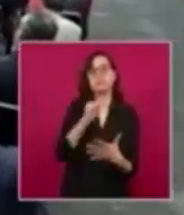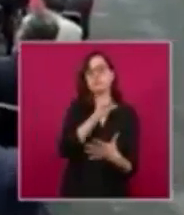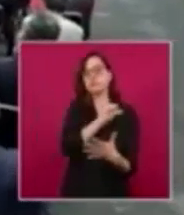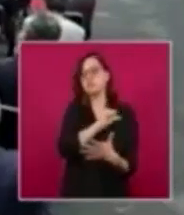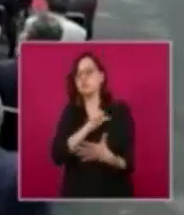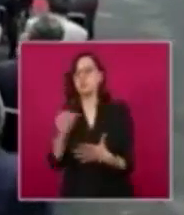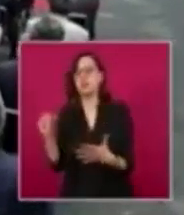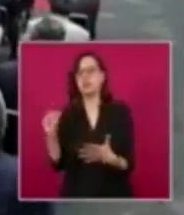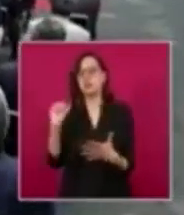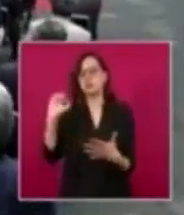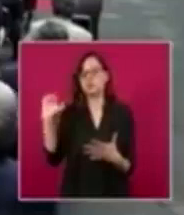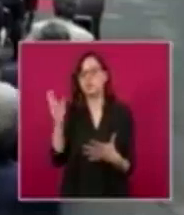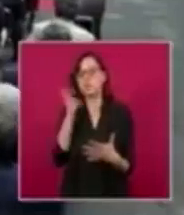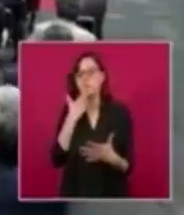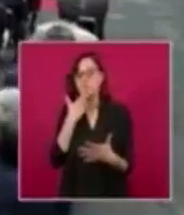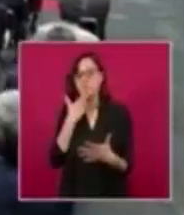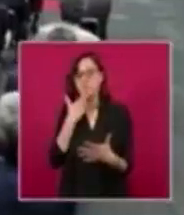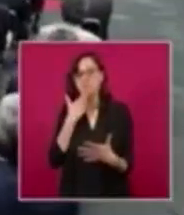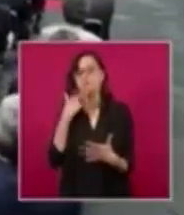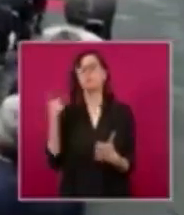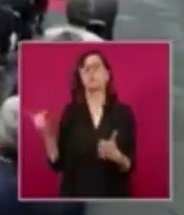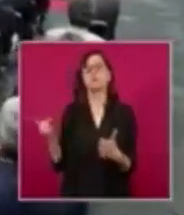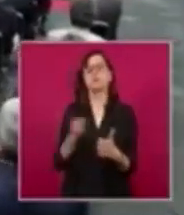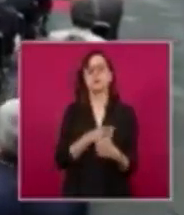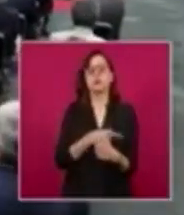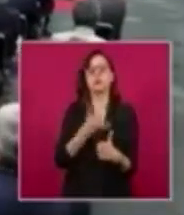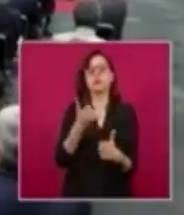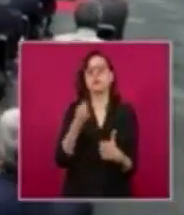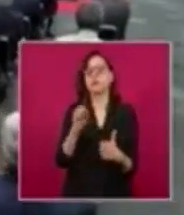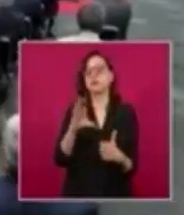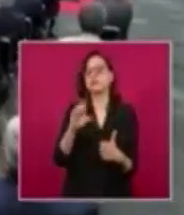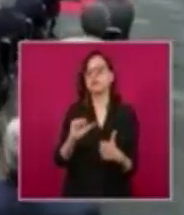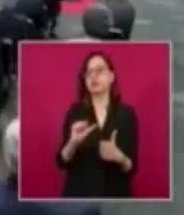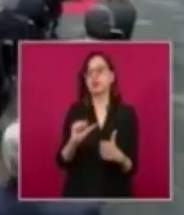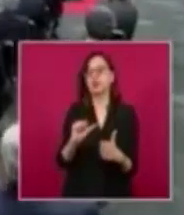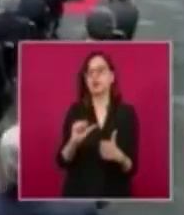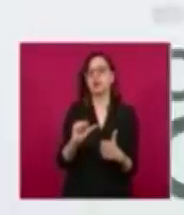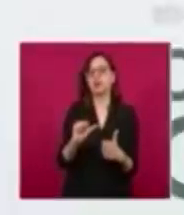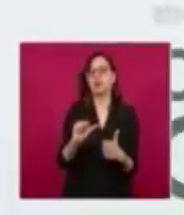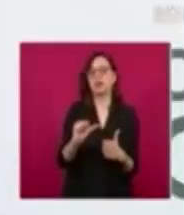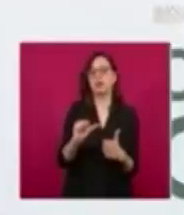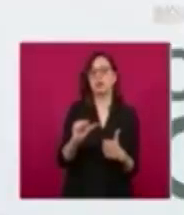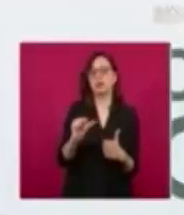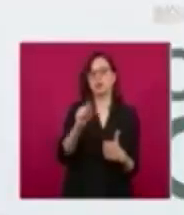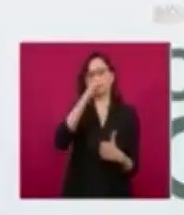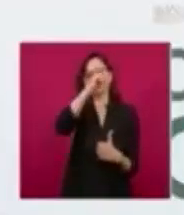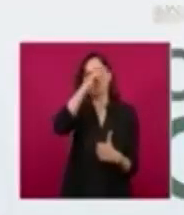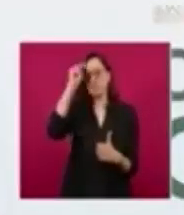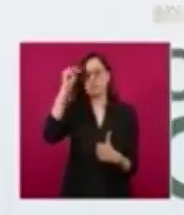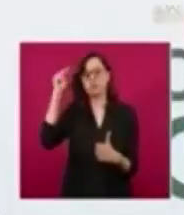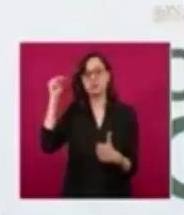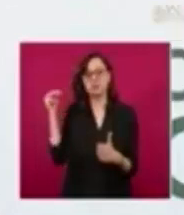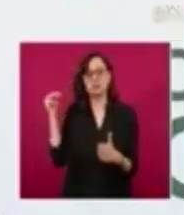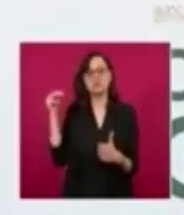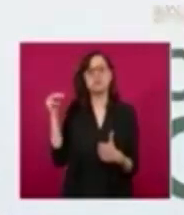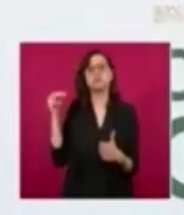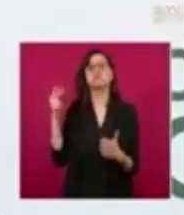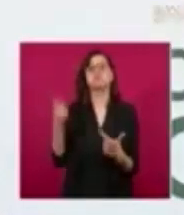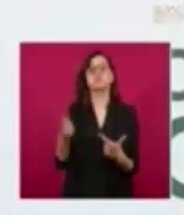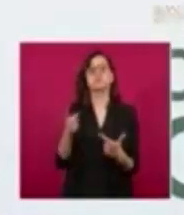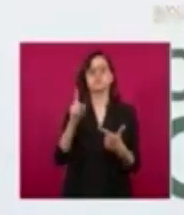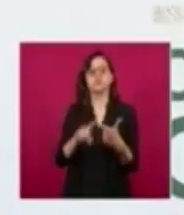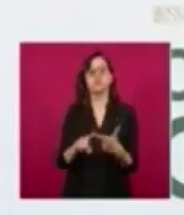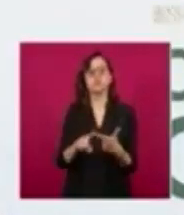venido posponiendo, pues simplemente porque no tienen los votos, las dos terceras partes, para poder pasar